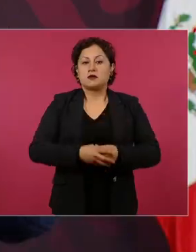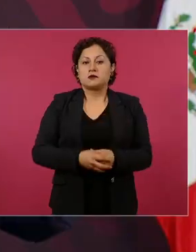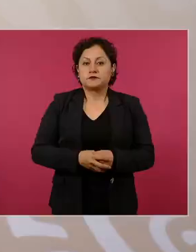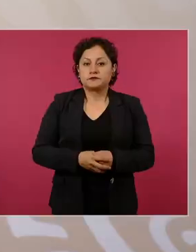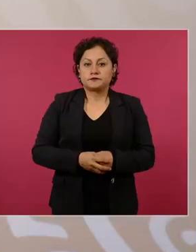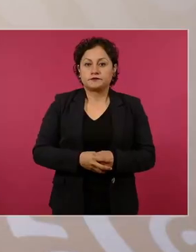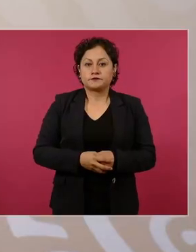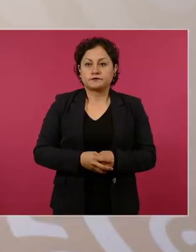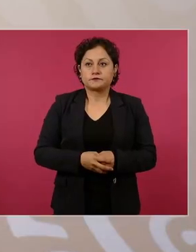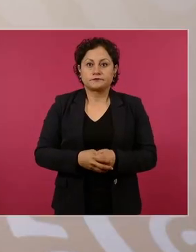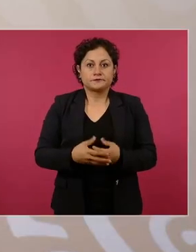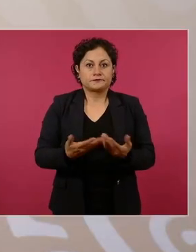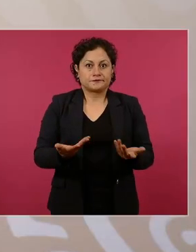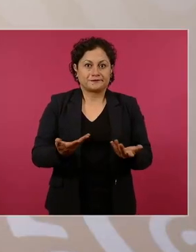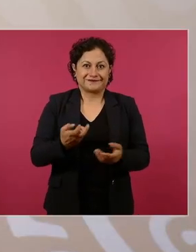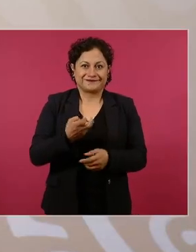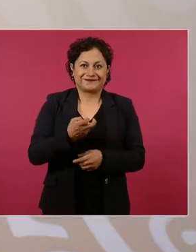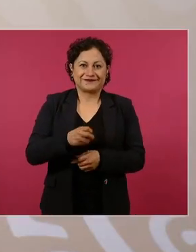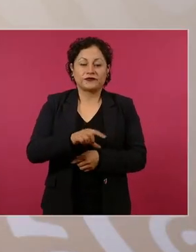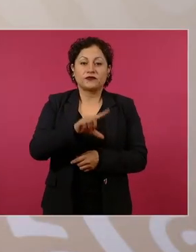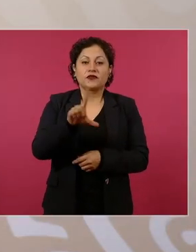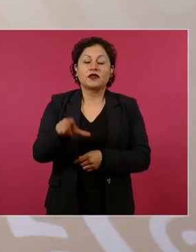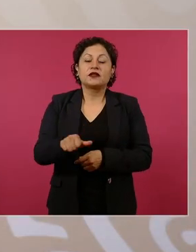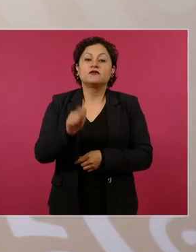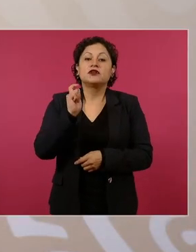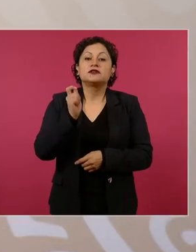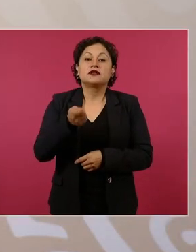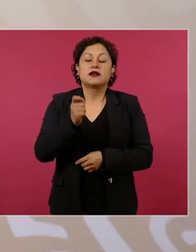Se reinicia la investigación